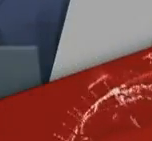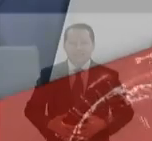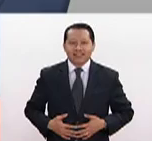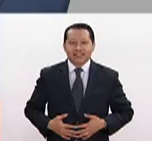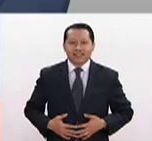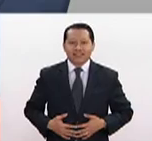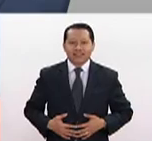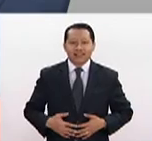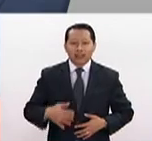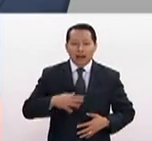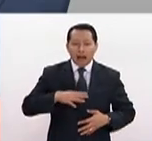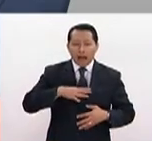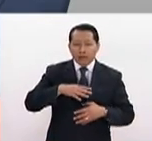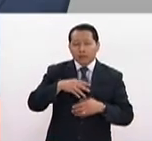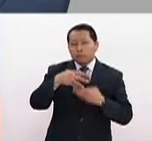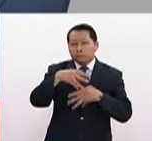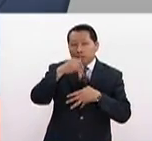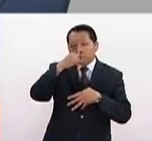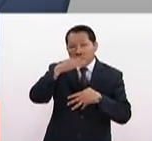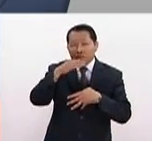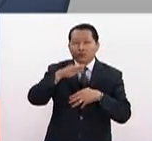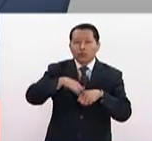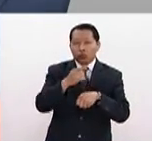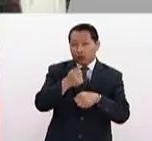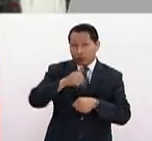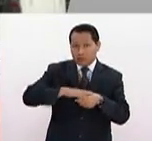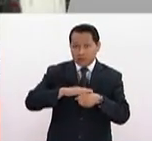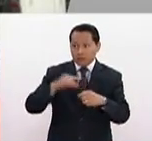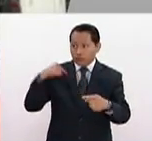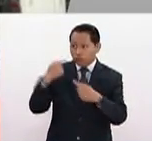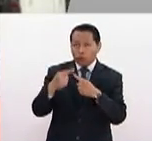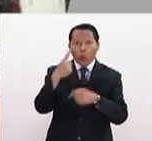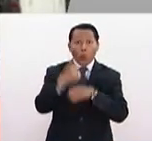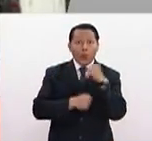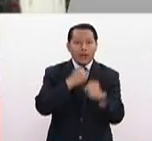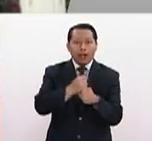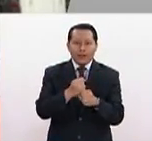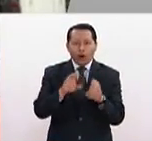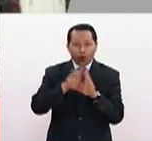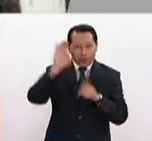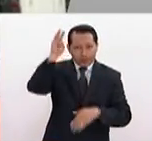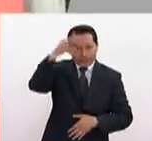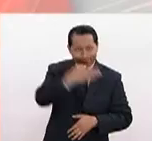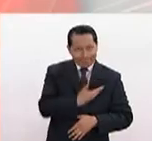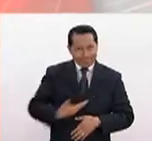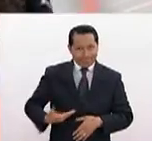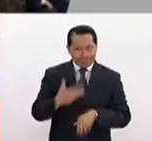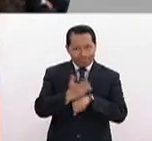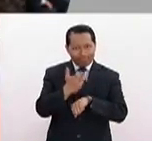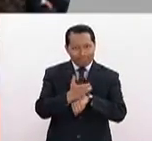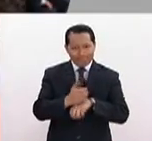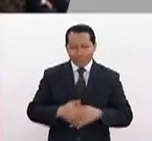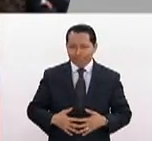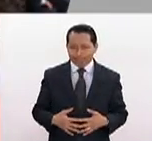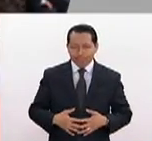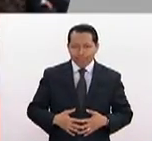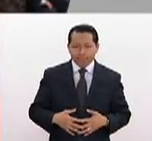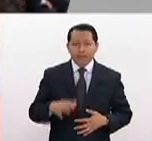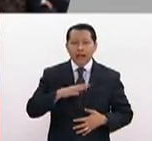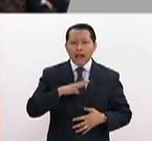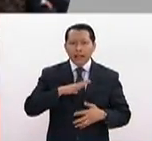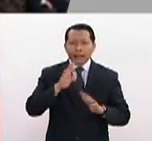En medio de protestas por su administración, Donald Trump cumple un año como presidente de los Estados Unidos. Continúa el